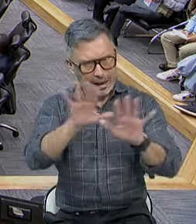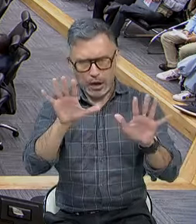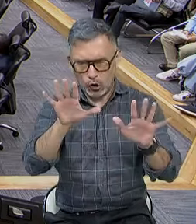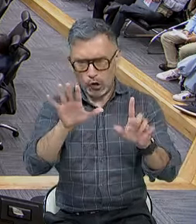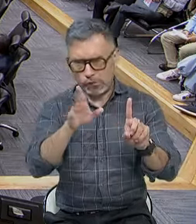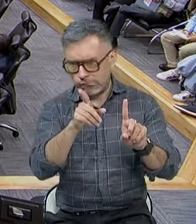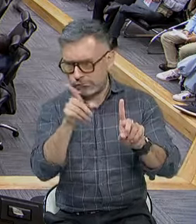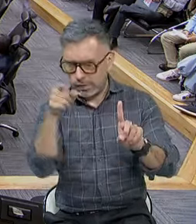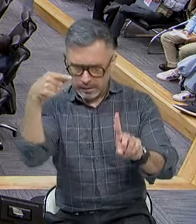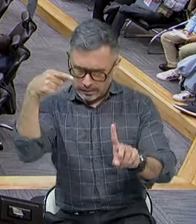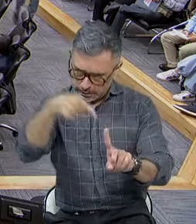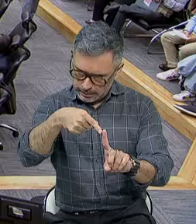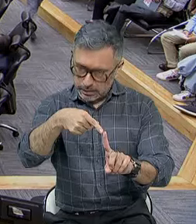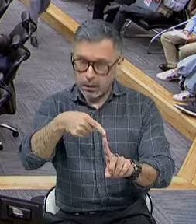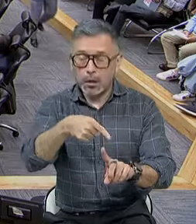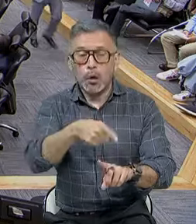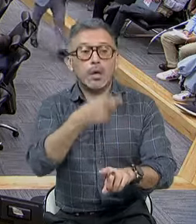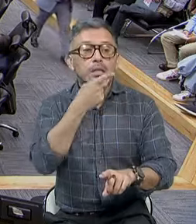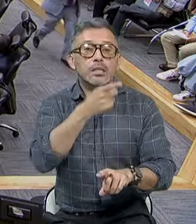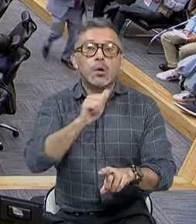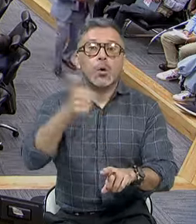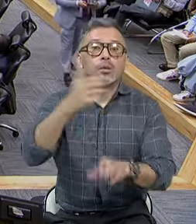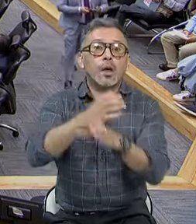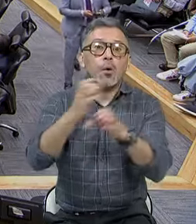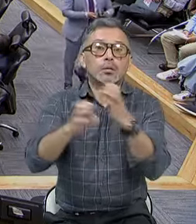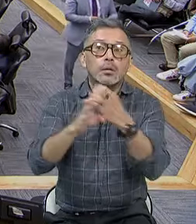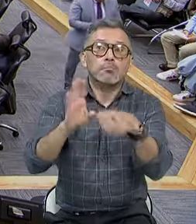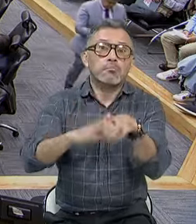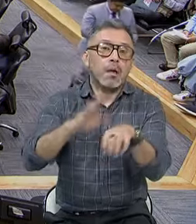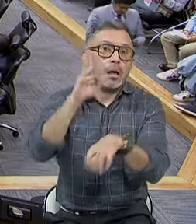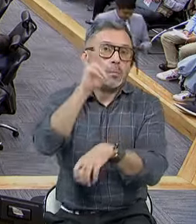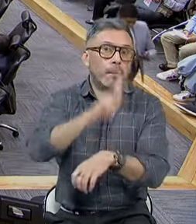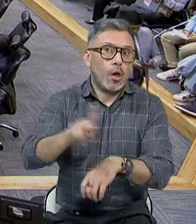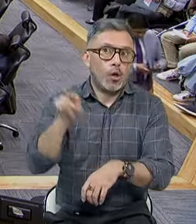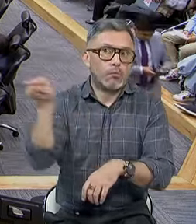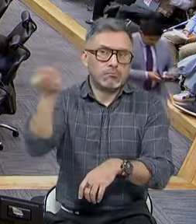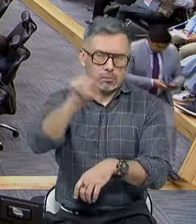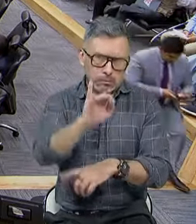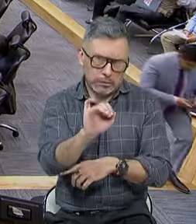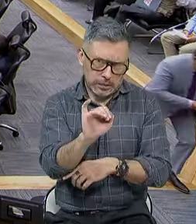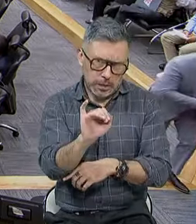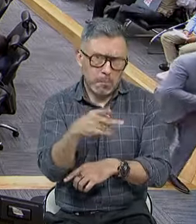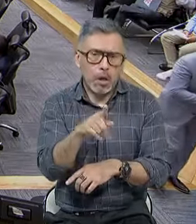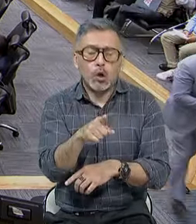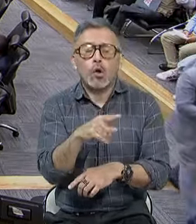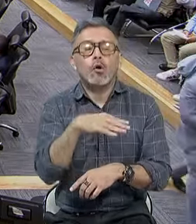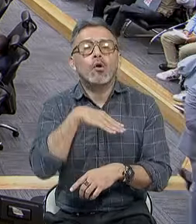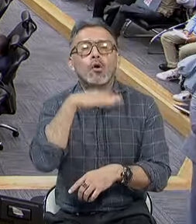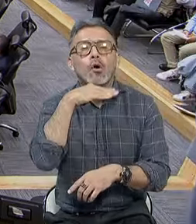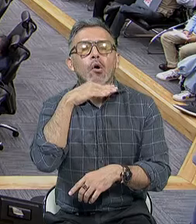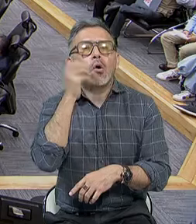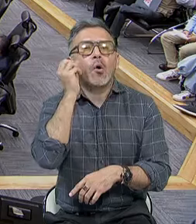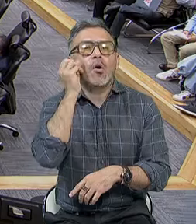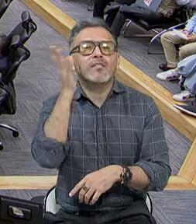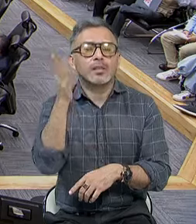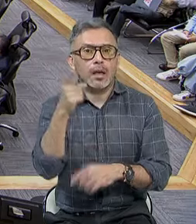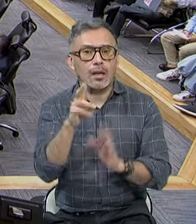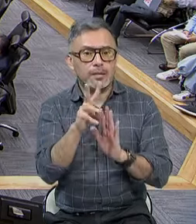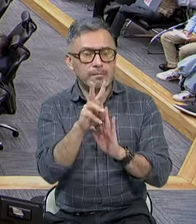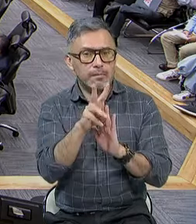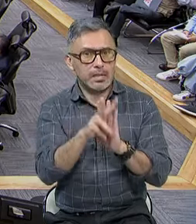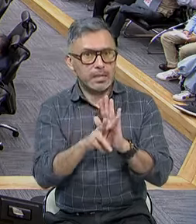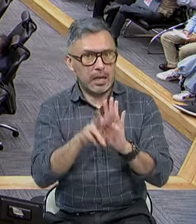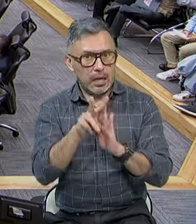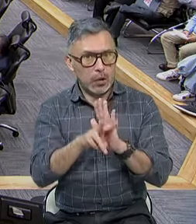porque dicen que hay cosas peores Pero efectivamente se estaba perdiendo de vista que el video le cobra la vida a